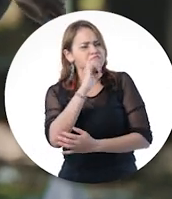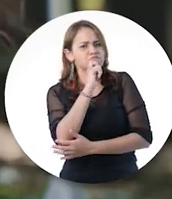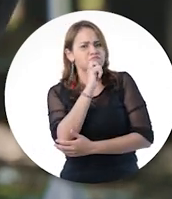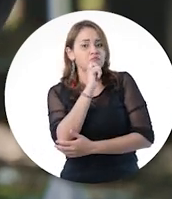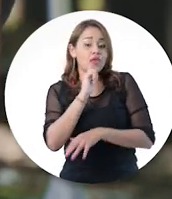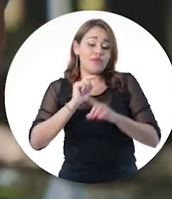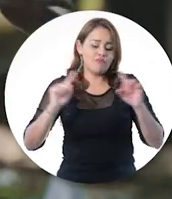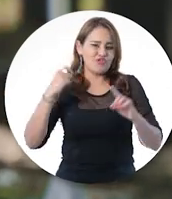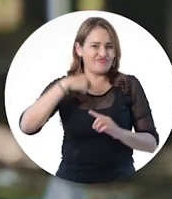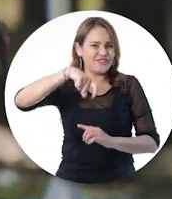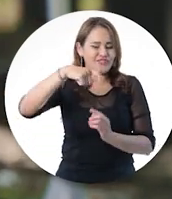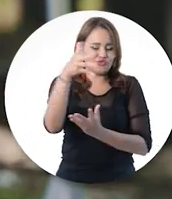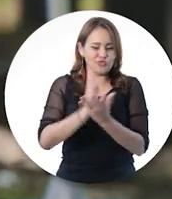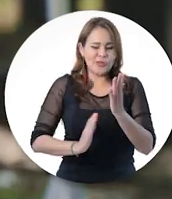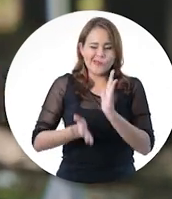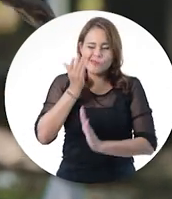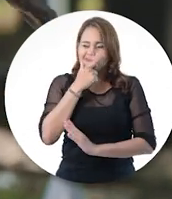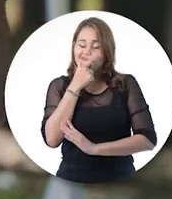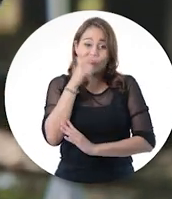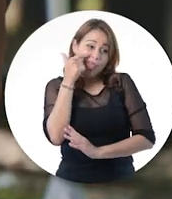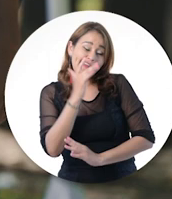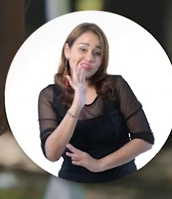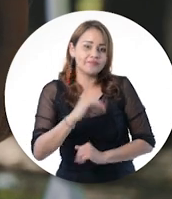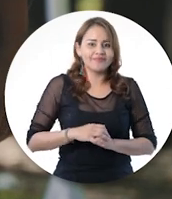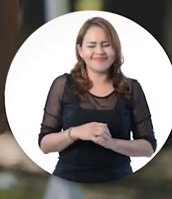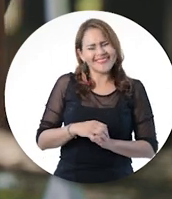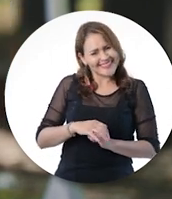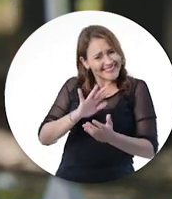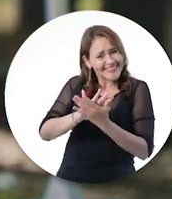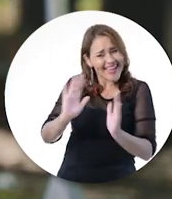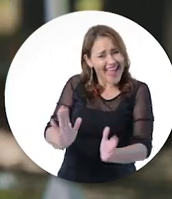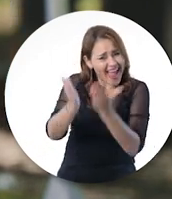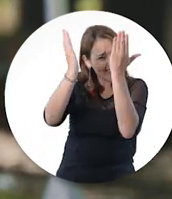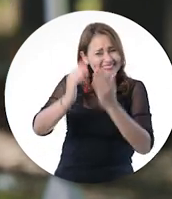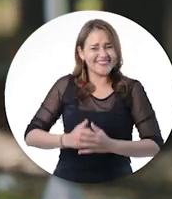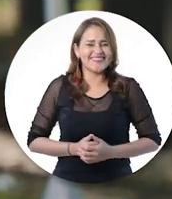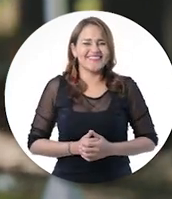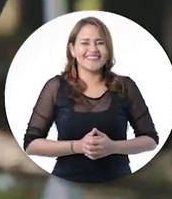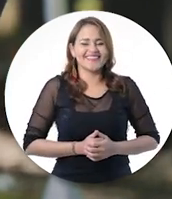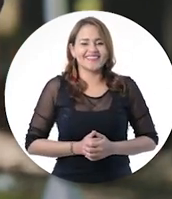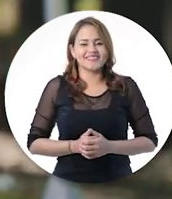Pero tengo que mejorar las notas. Vamos a ver qué pasa. Mario, no te desanimes.